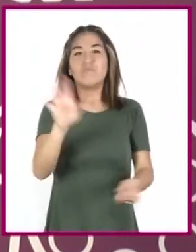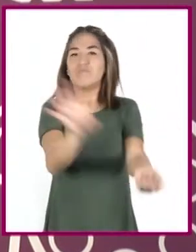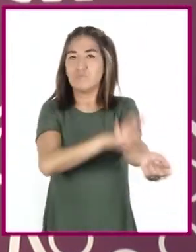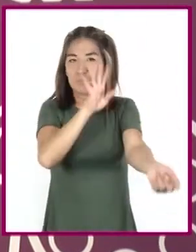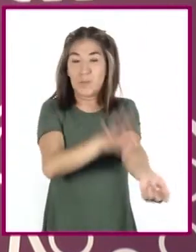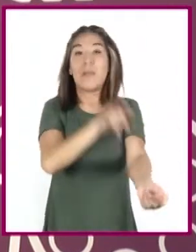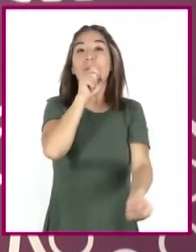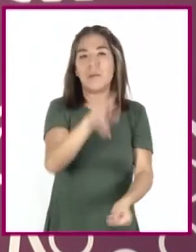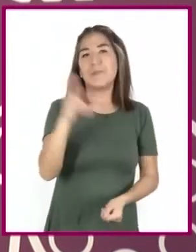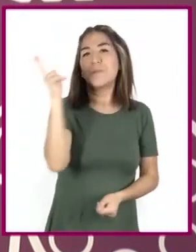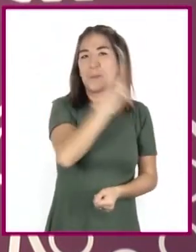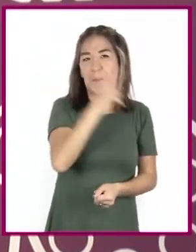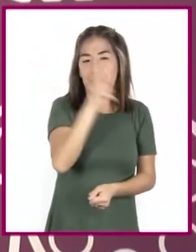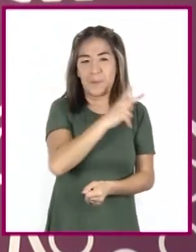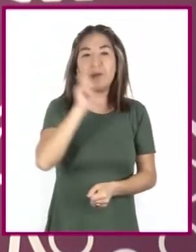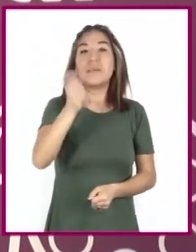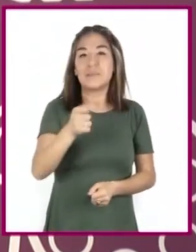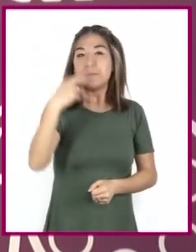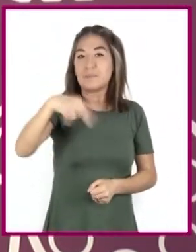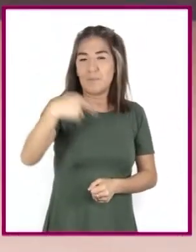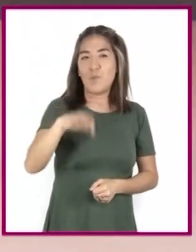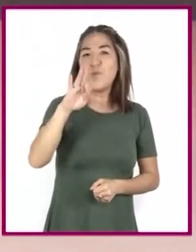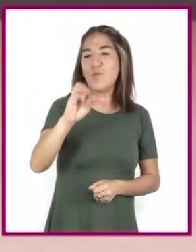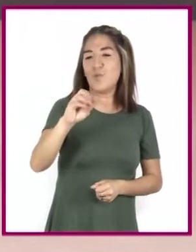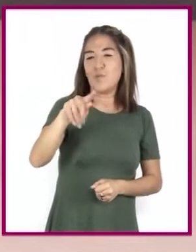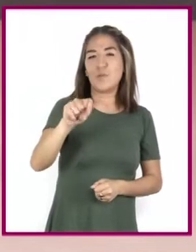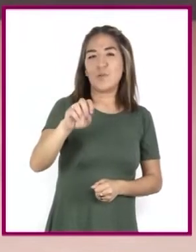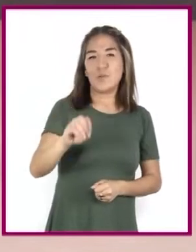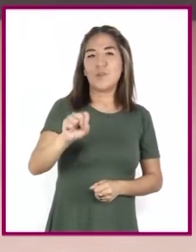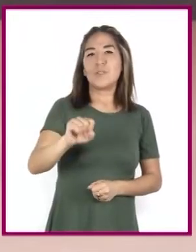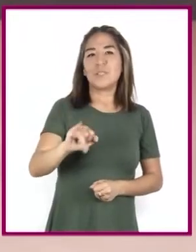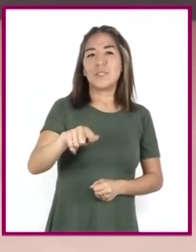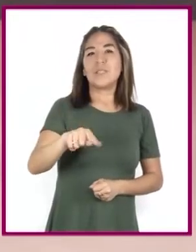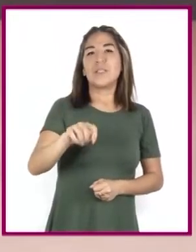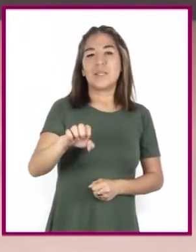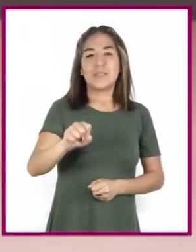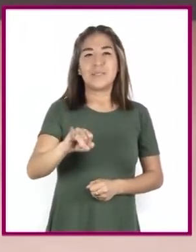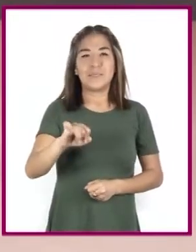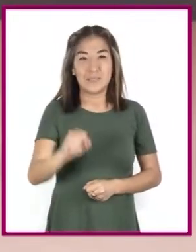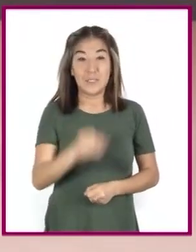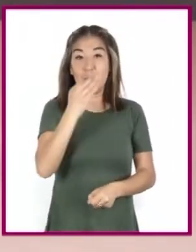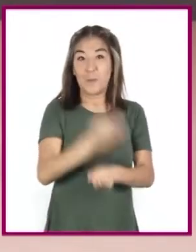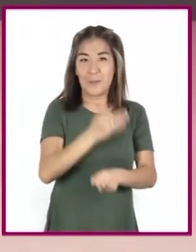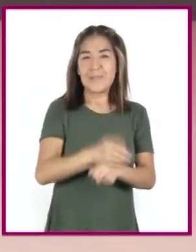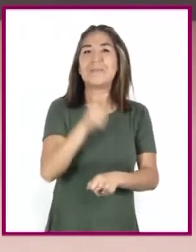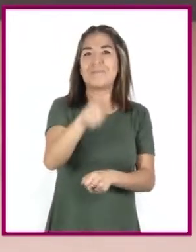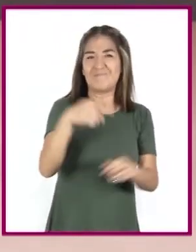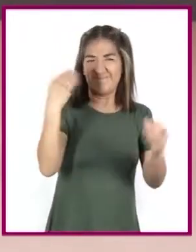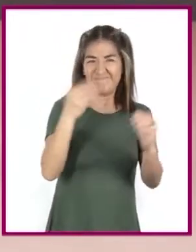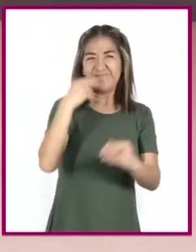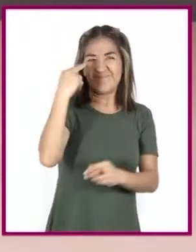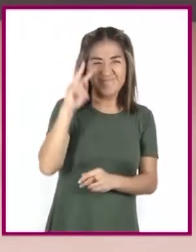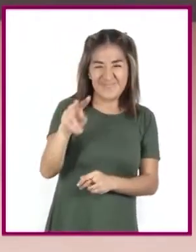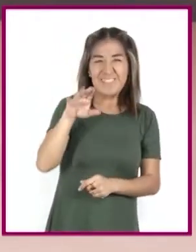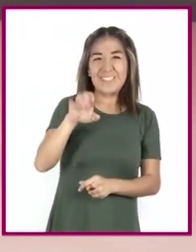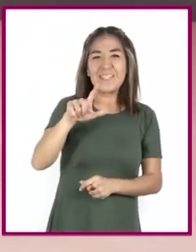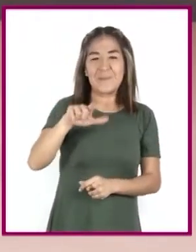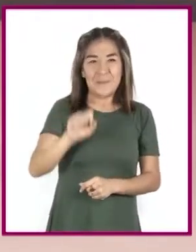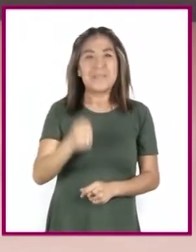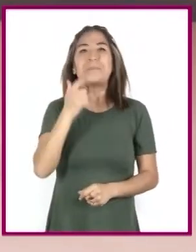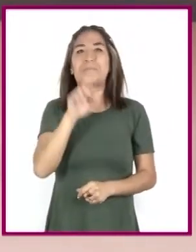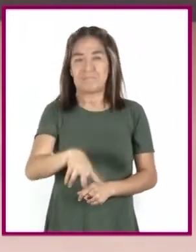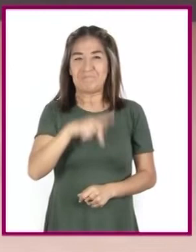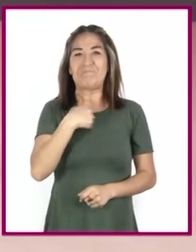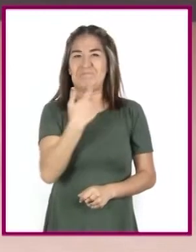oxígeno, que es la fotosíntesis. Cada vez me agradan más esas células. Así